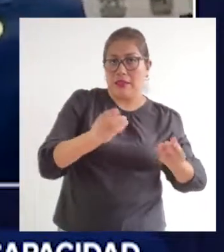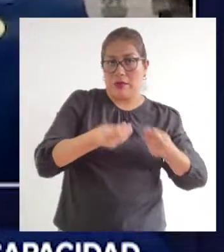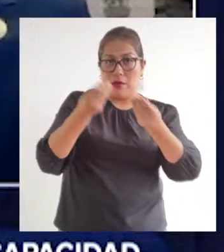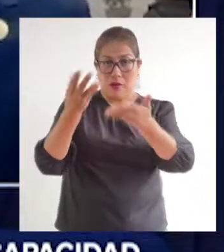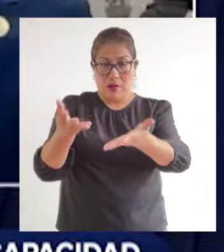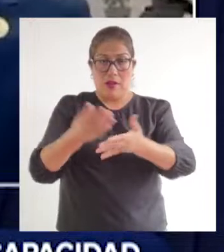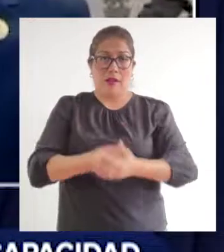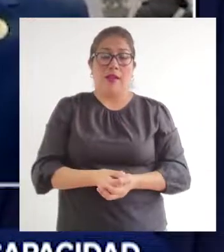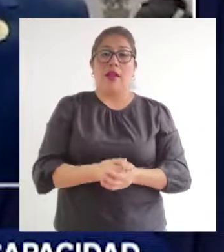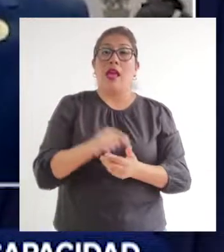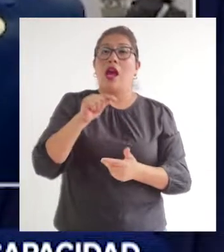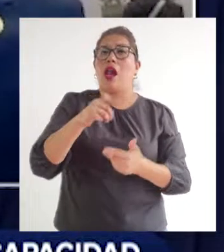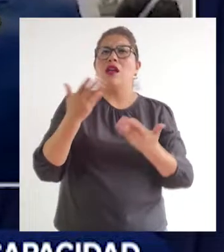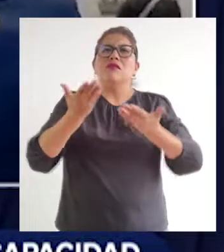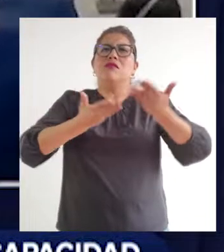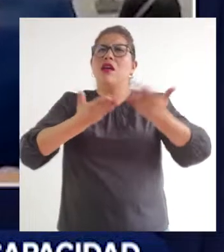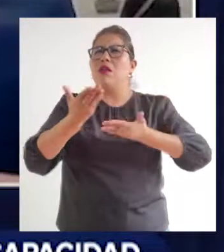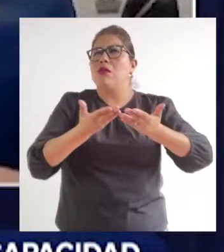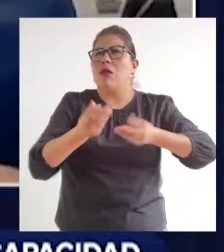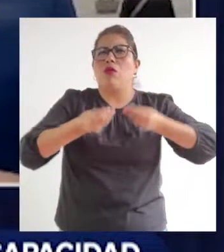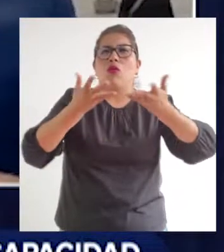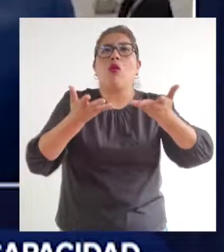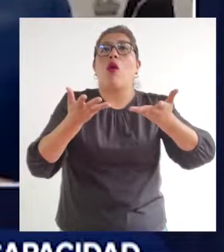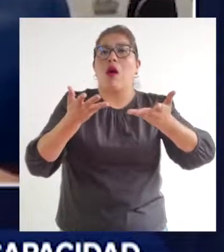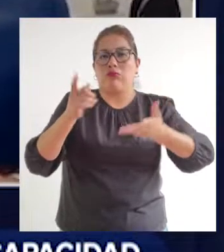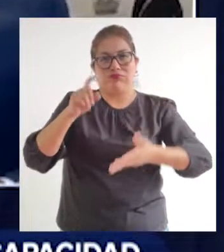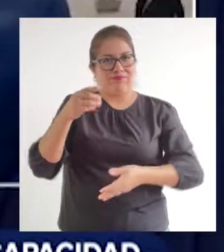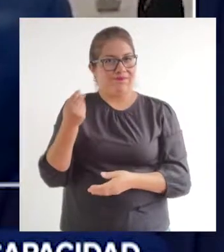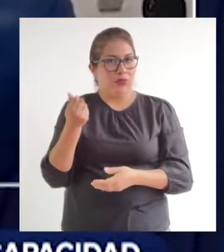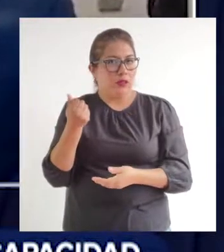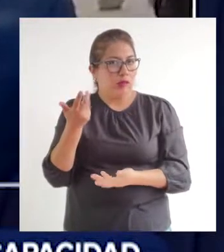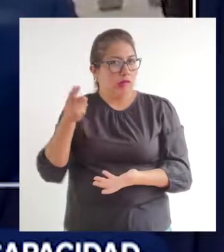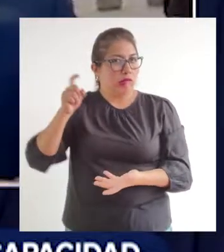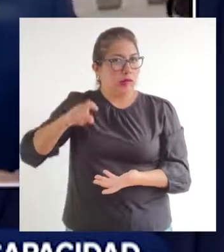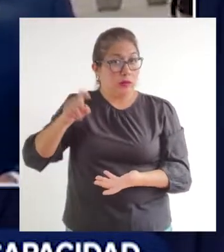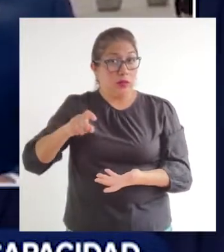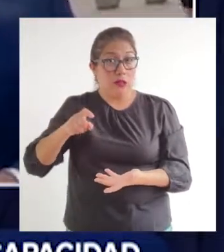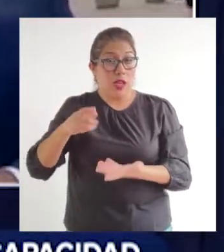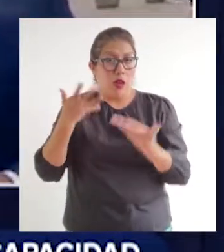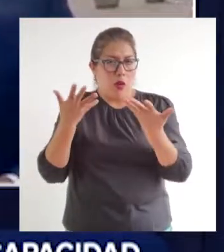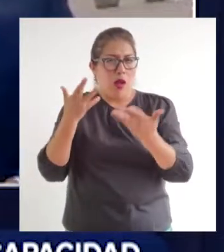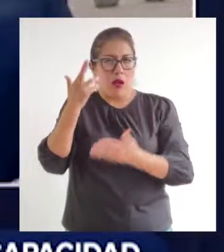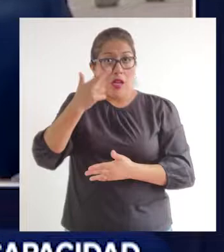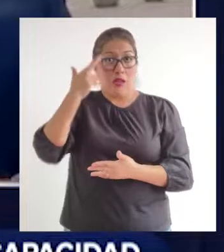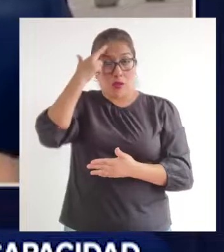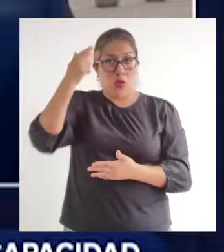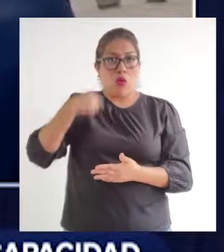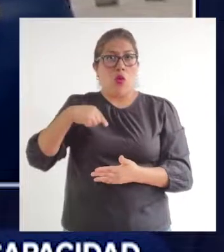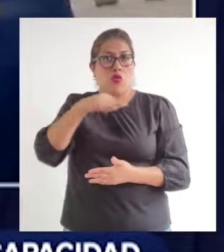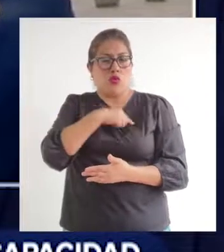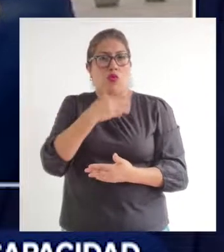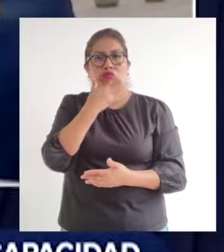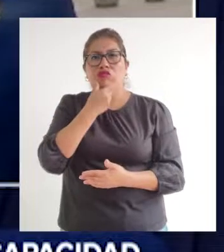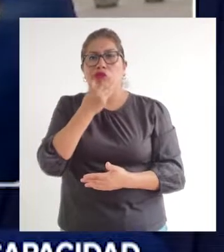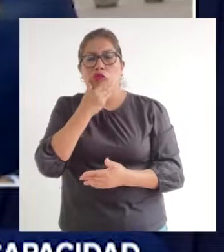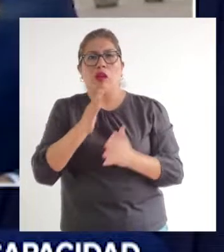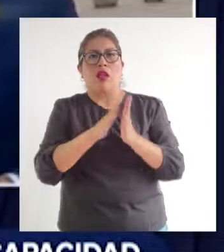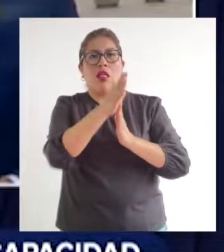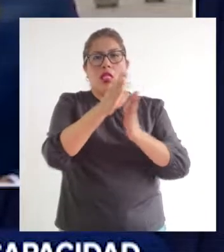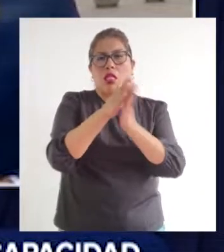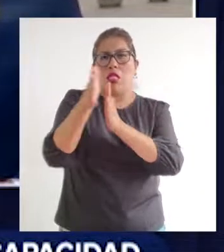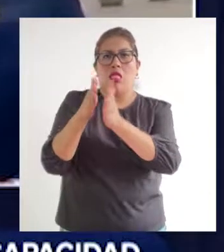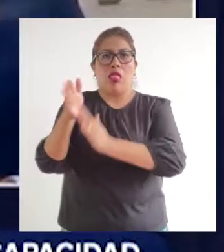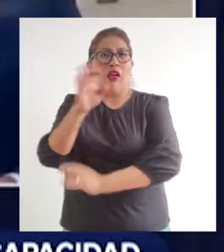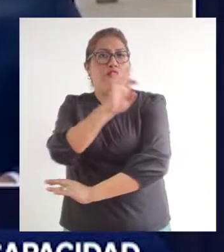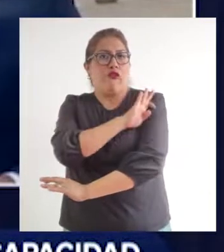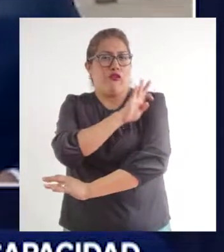prestar, pero los servicios se prestan con recursos. Es por eso que nosotros estamos fiscalizando a los gobiernos regionales